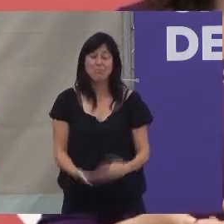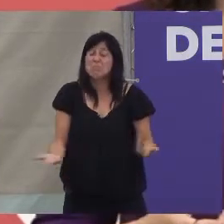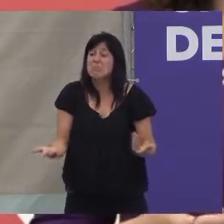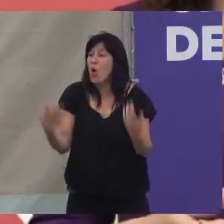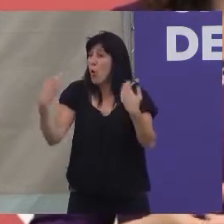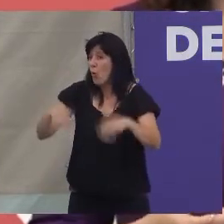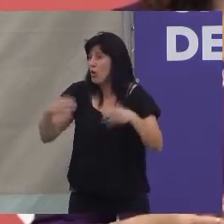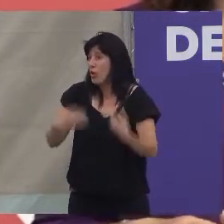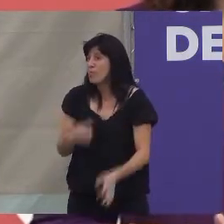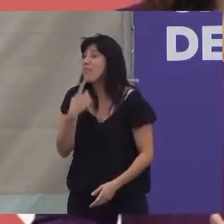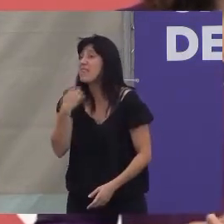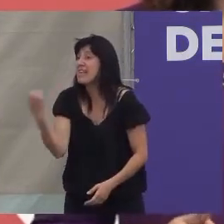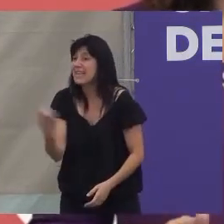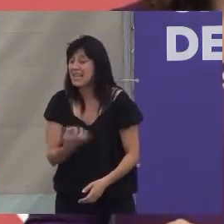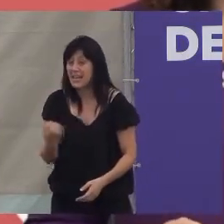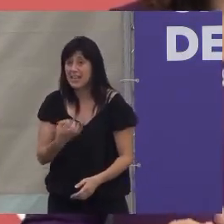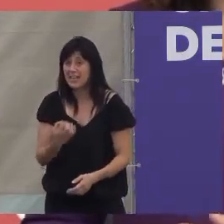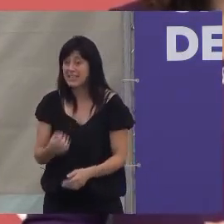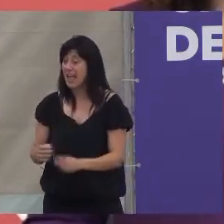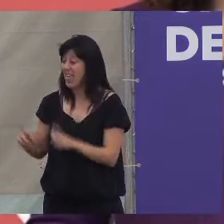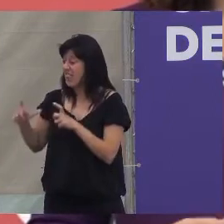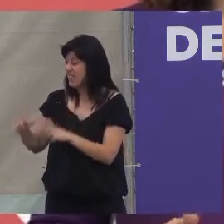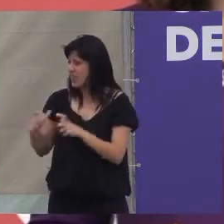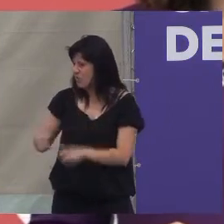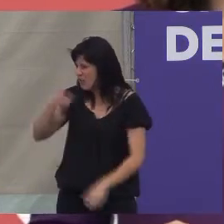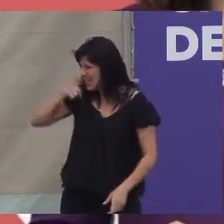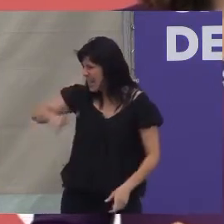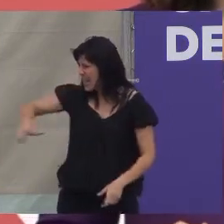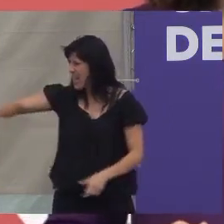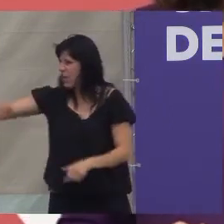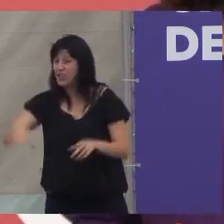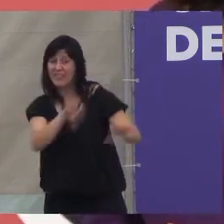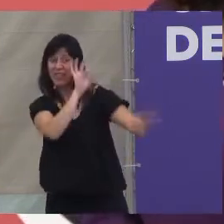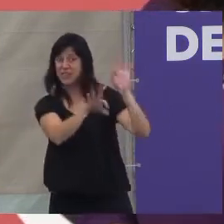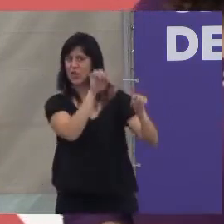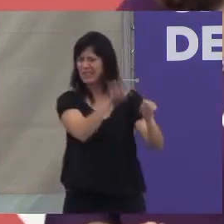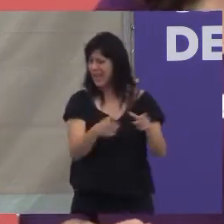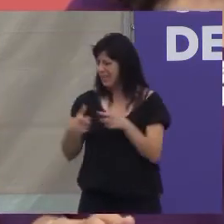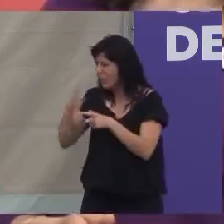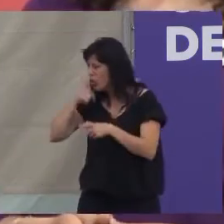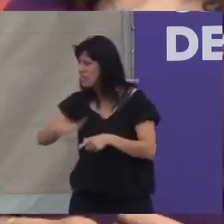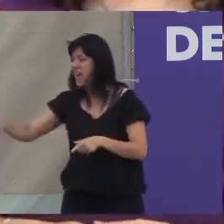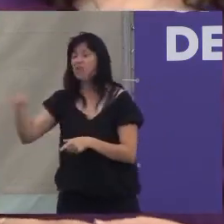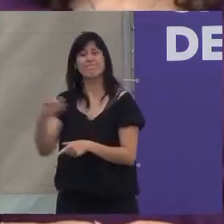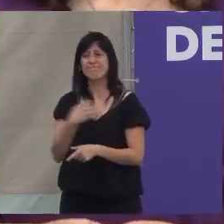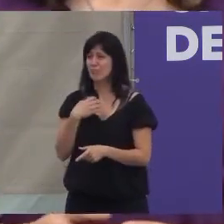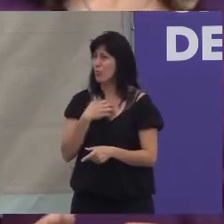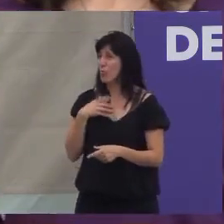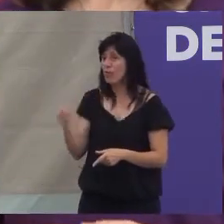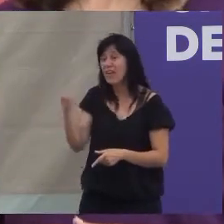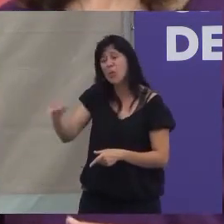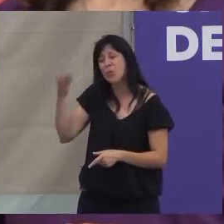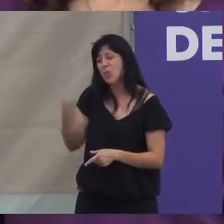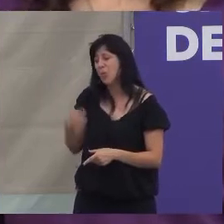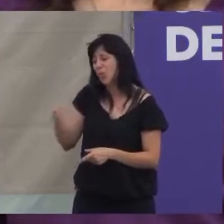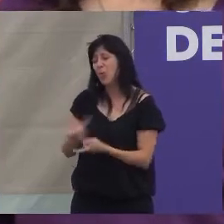Simplemente decir que no podemos permitirnos tener círculos totalmente alejados de los espacios de toma de decisión. Es muy importante que cambiemos